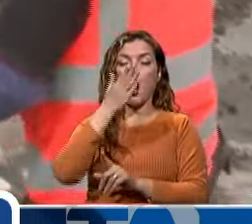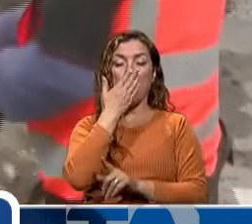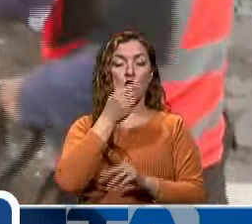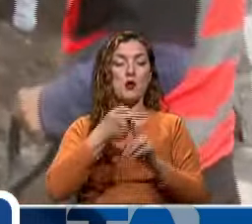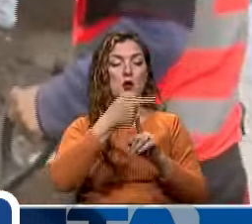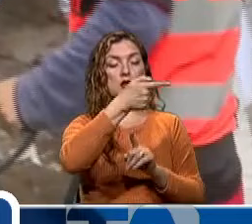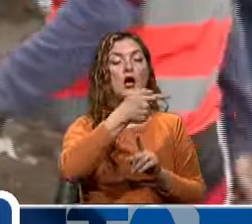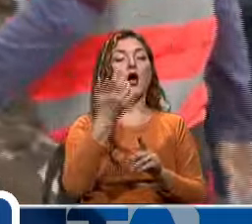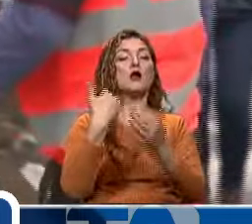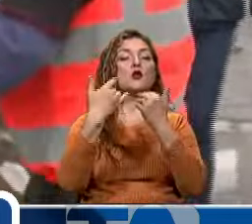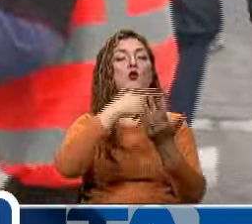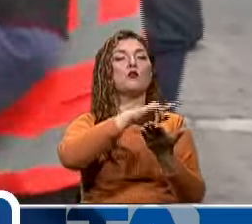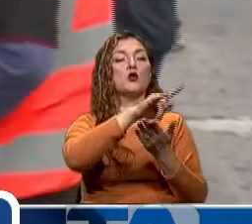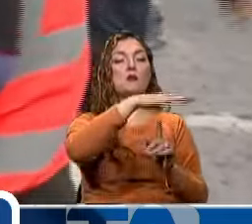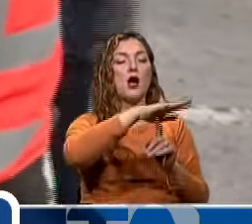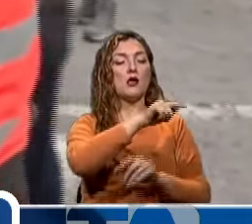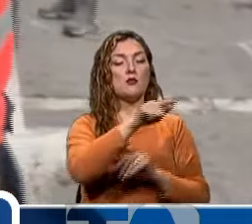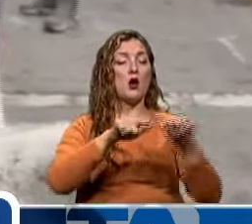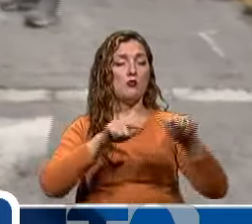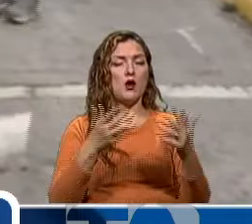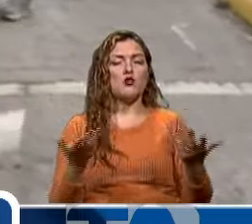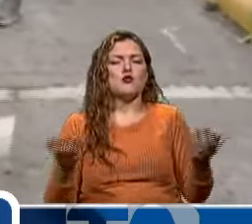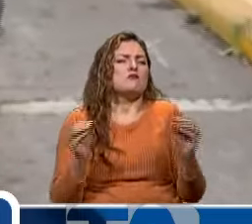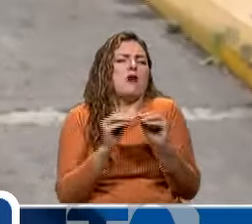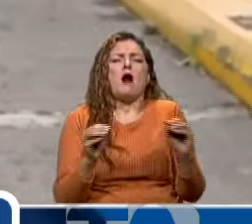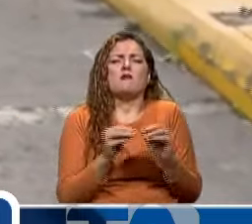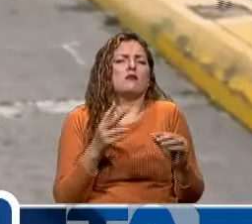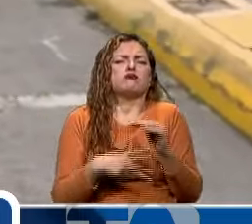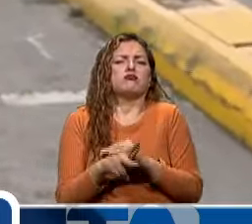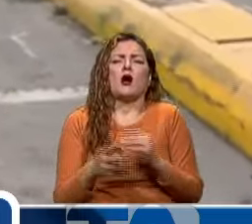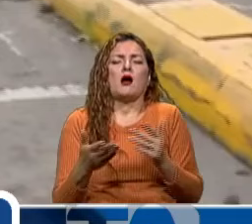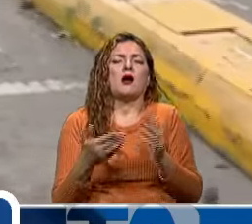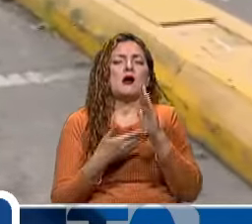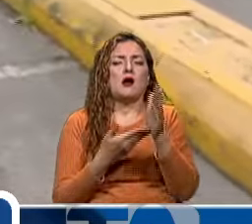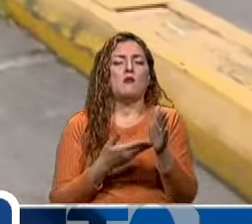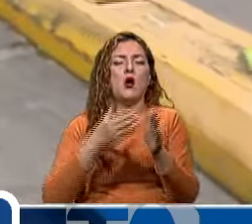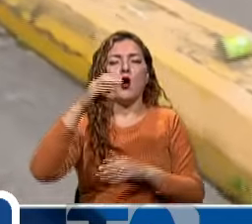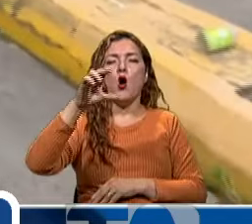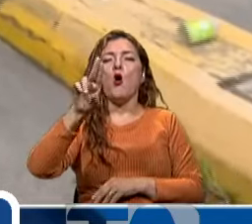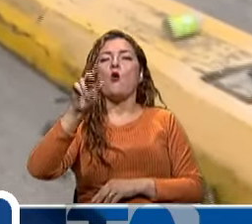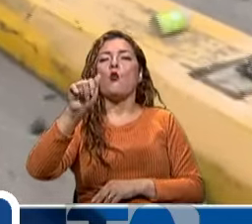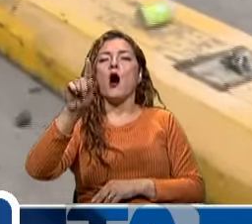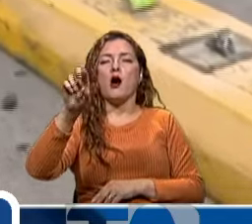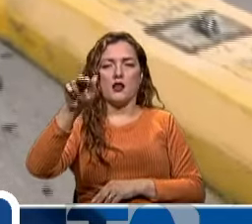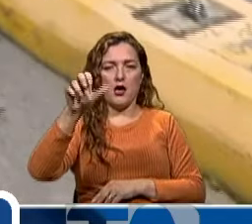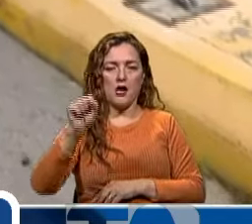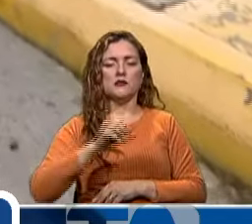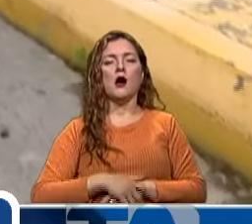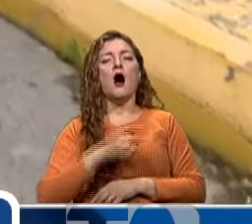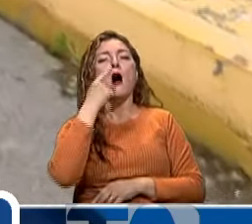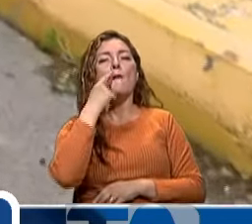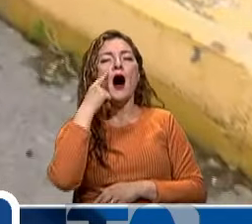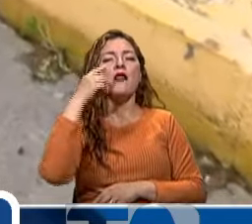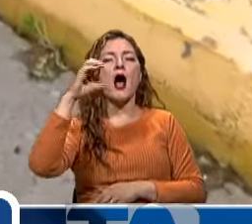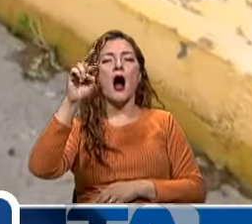la avenida Amazonas. Luego de esto, ¿dónde más se van a intervenir? Porque hay parques, por ejemplo, importantes como el de Las Cuadras, el Padre Carolo, también en el sur